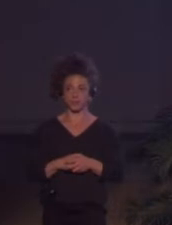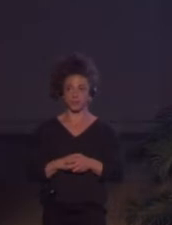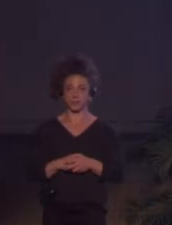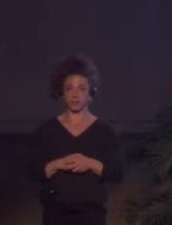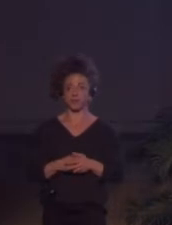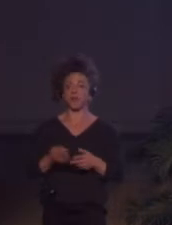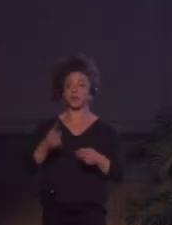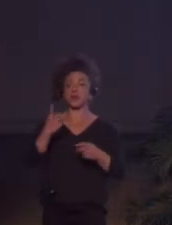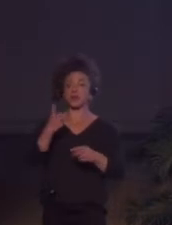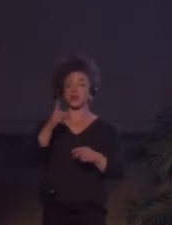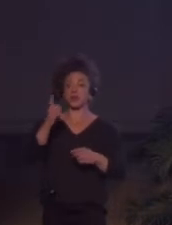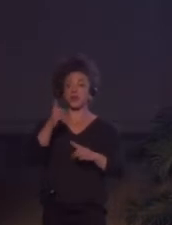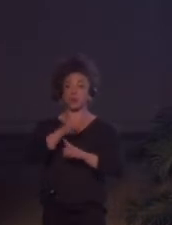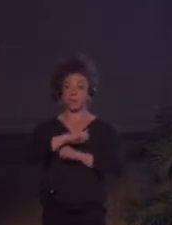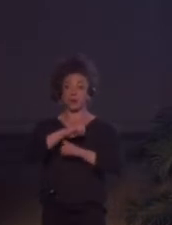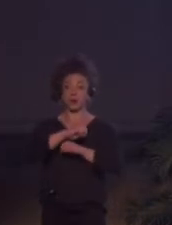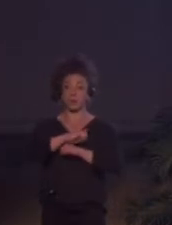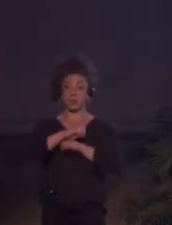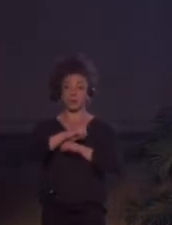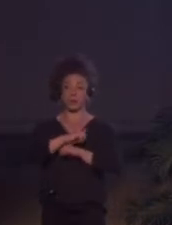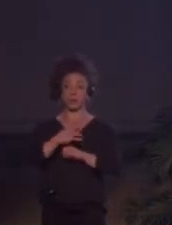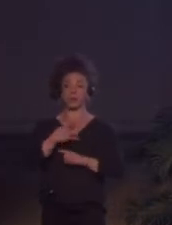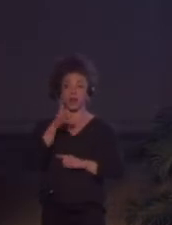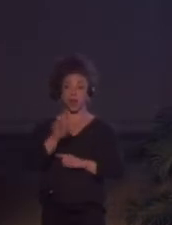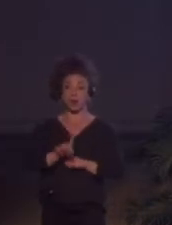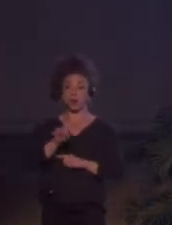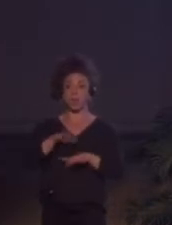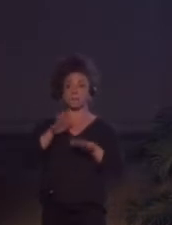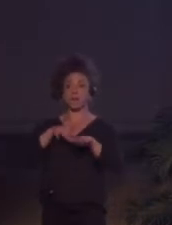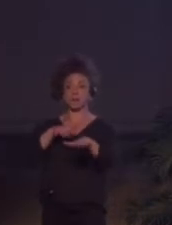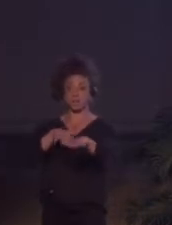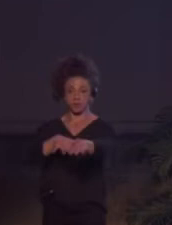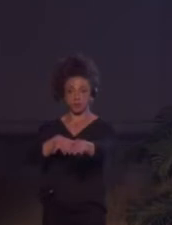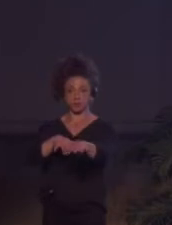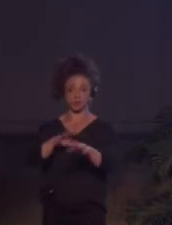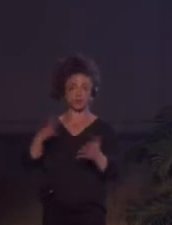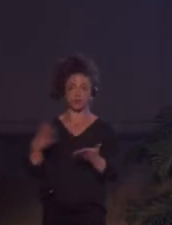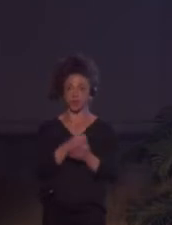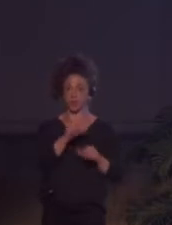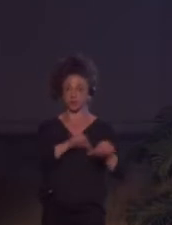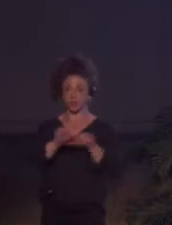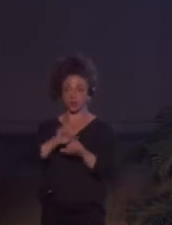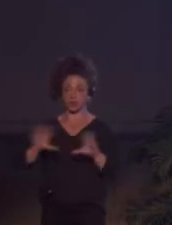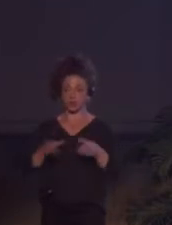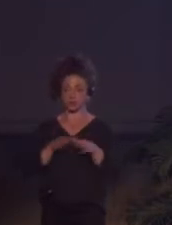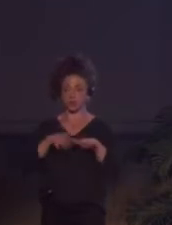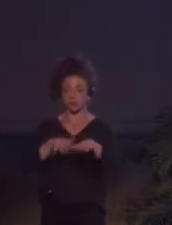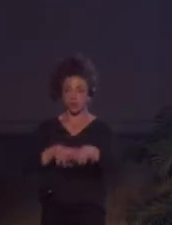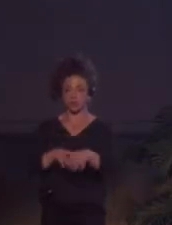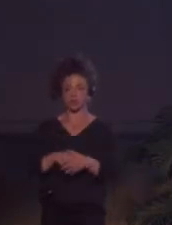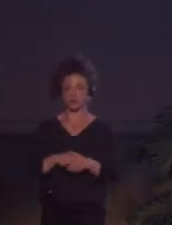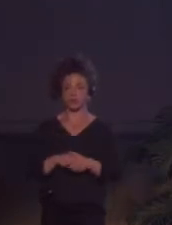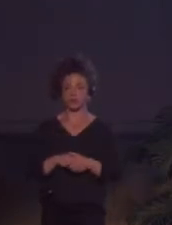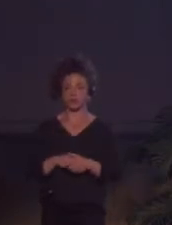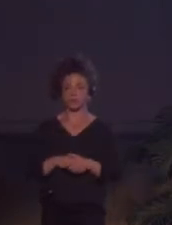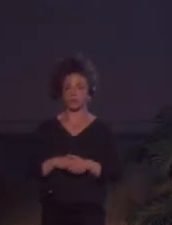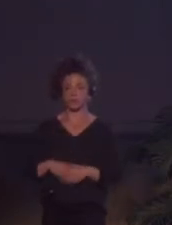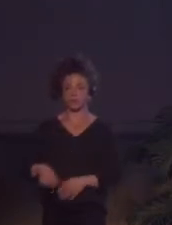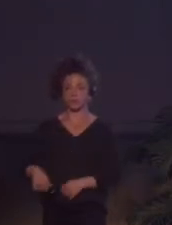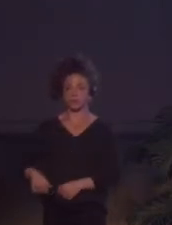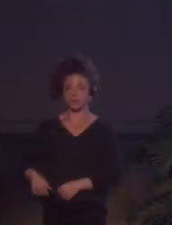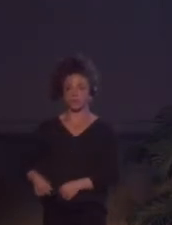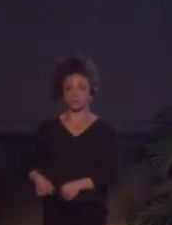guzti hauekin, eta pixkat helburua da ba, indartzea, saretzea, ez, eta mugimendu antiespezista txiki hori